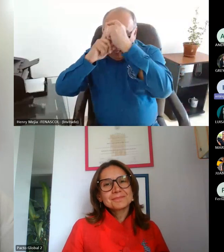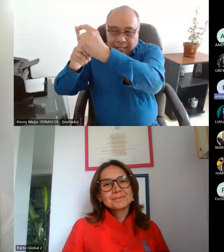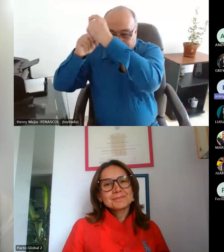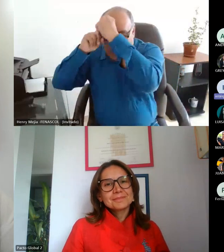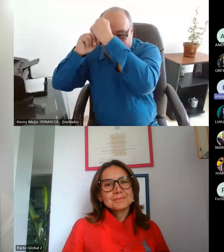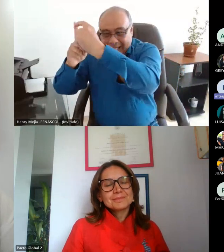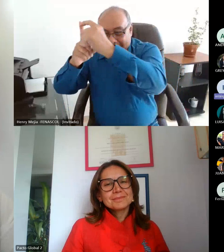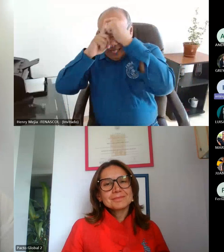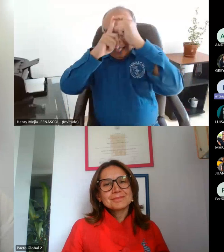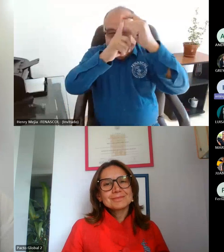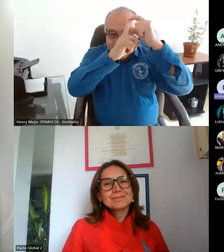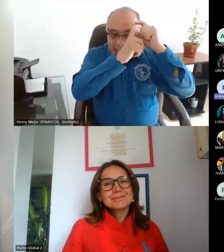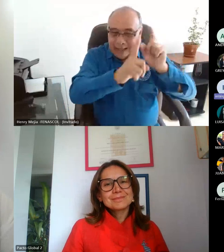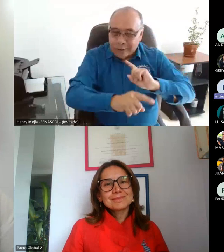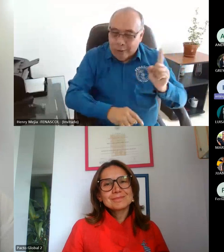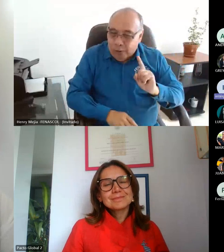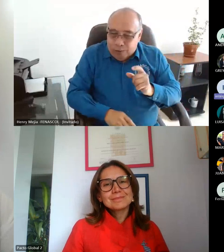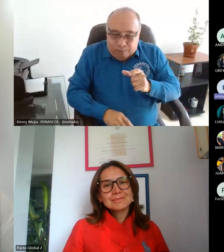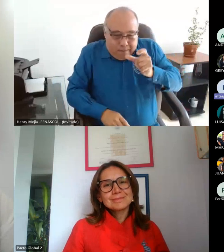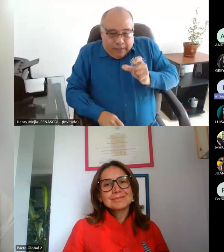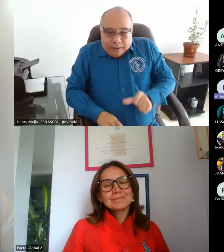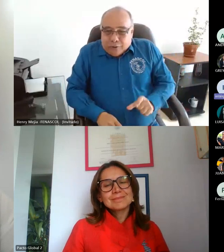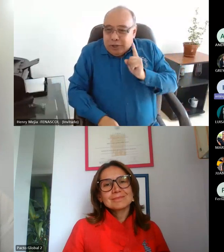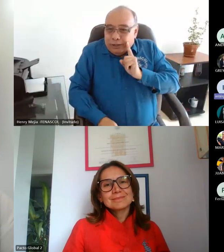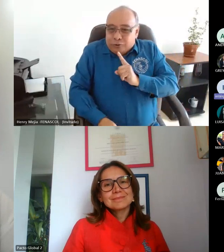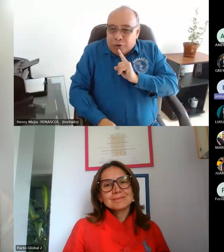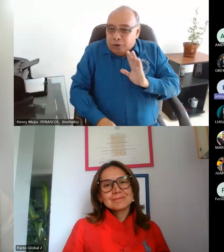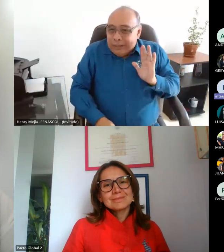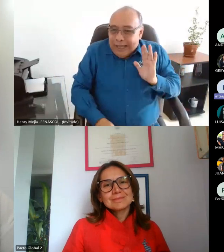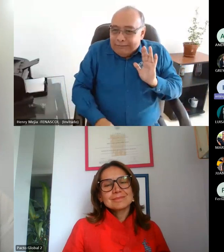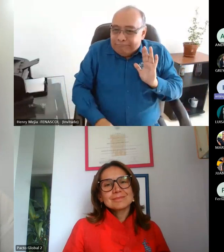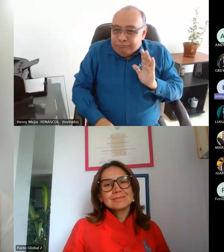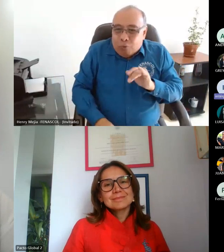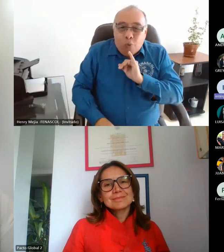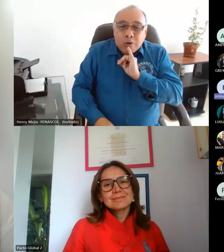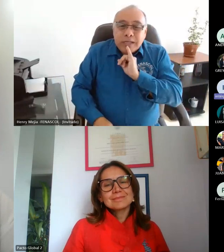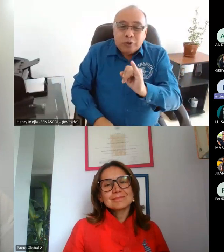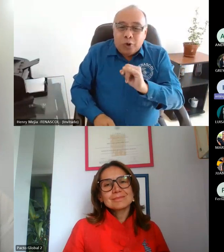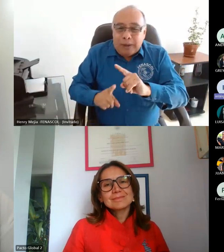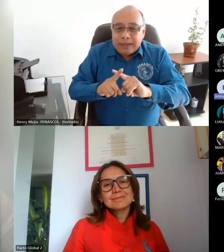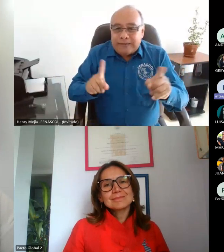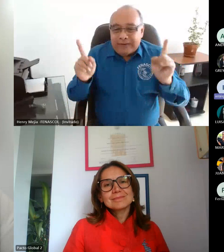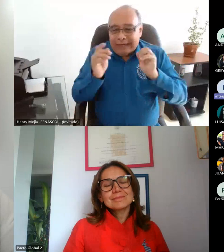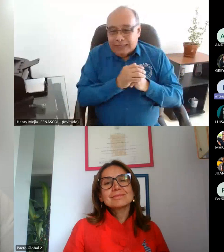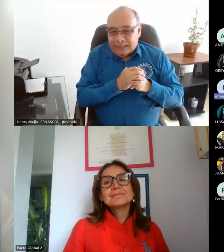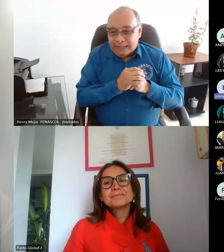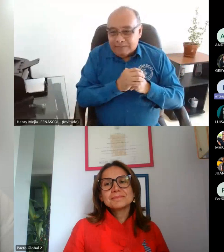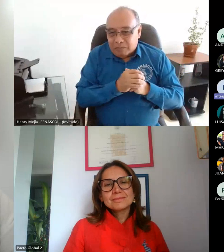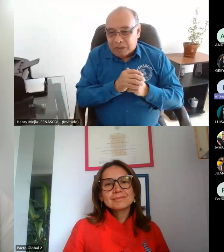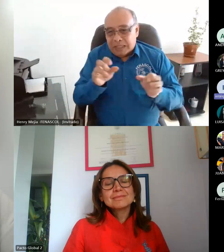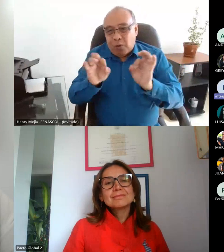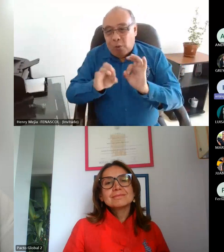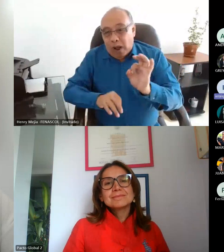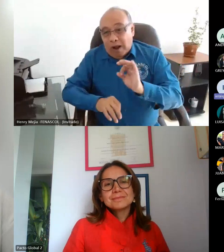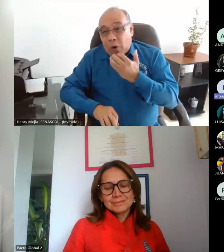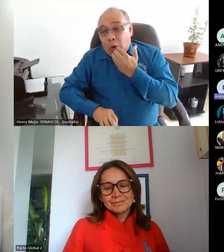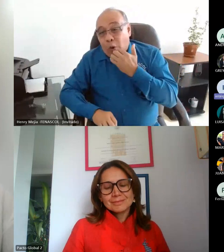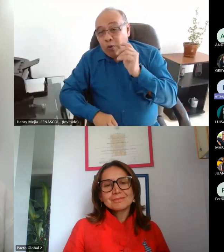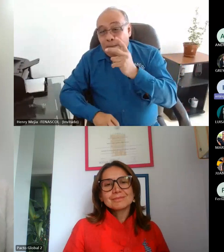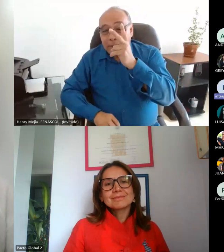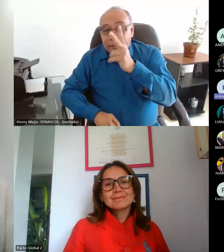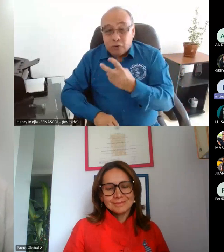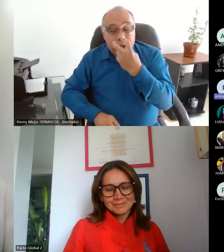diferentes rótulos que se nos asignan por parte de la sociedad Pues que finalmente no son debidos sin miedo somos personas sordas